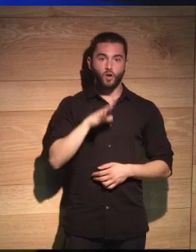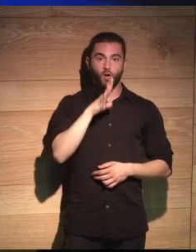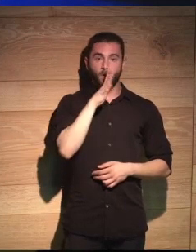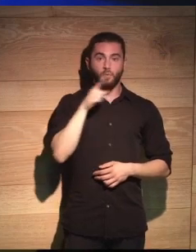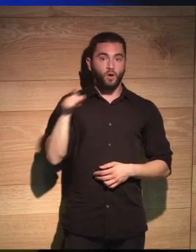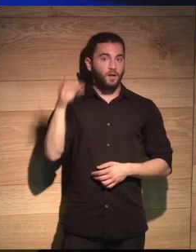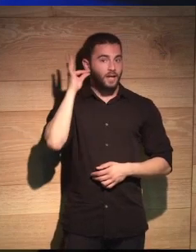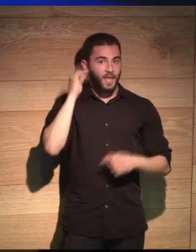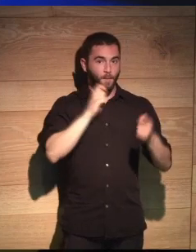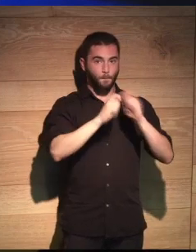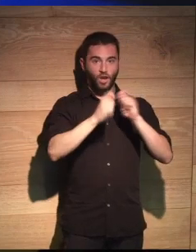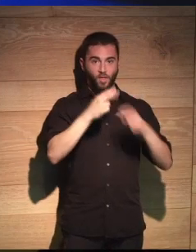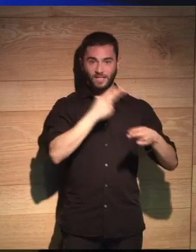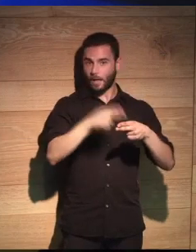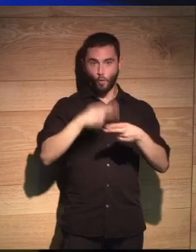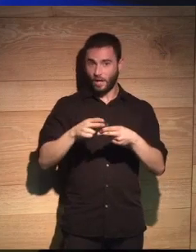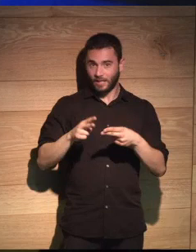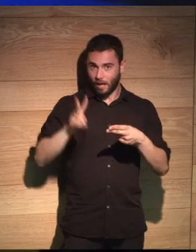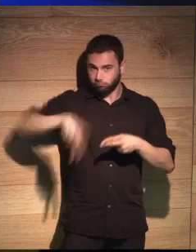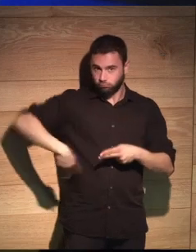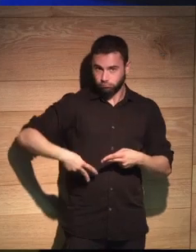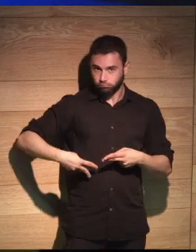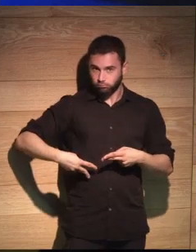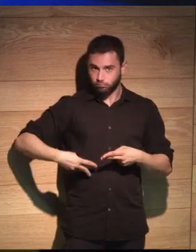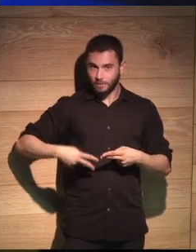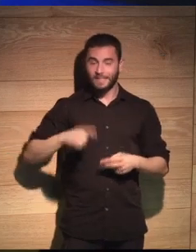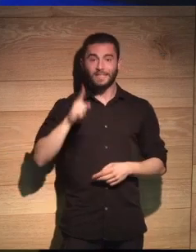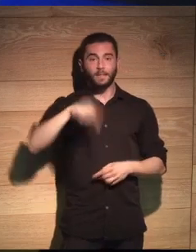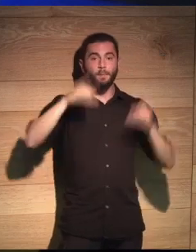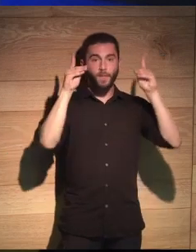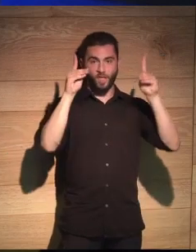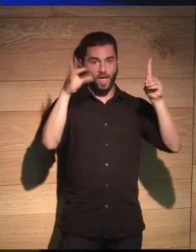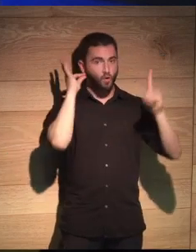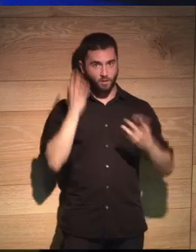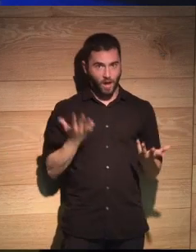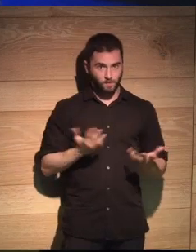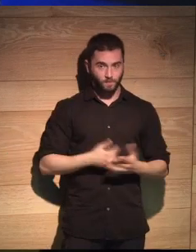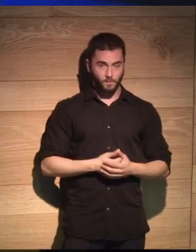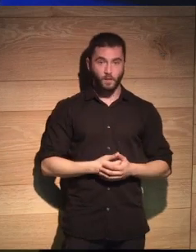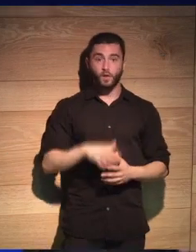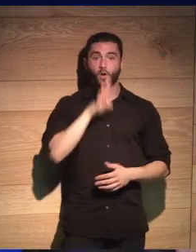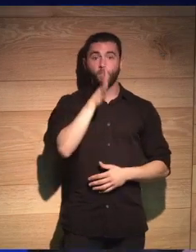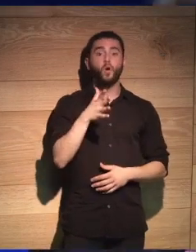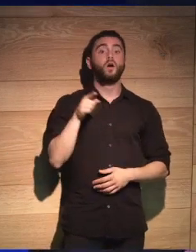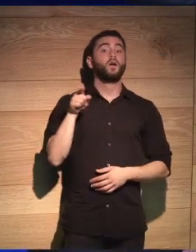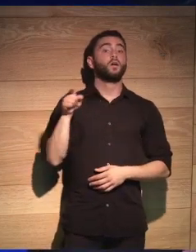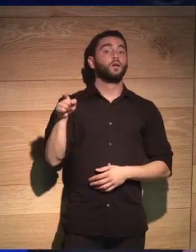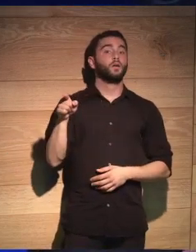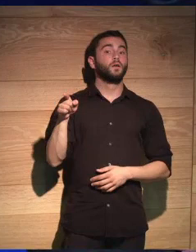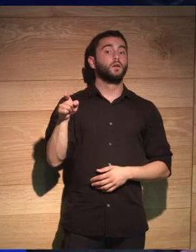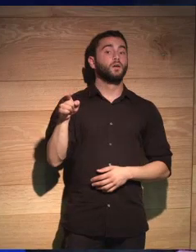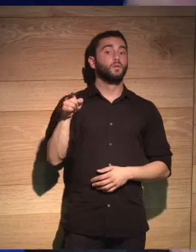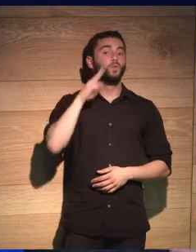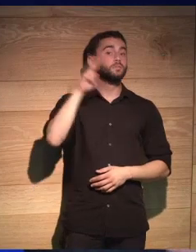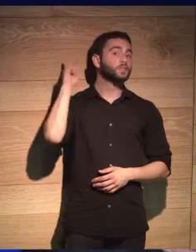fin y al cabo era una periodista política y era también pedagoga en cierto sentido, porque acabó siendo, como hemos